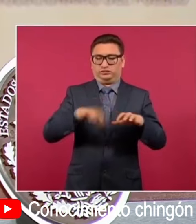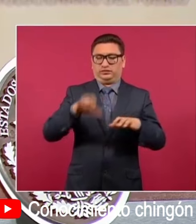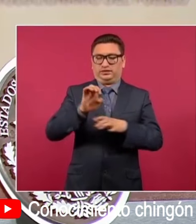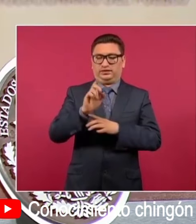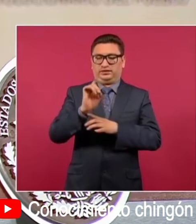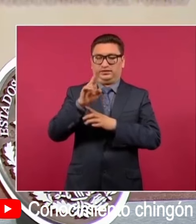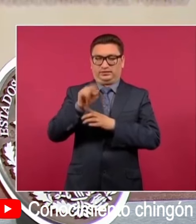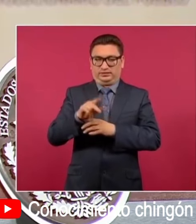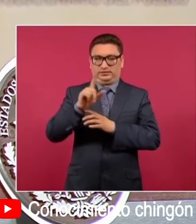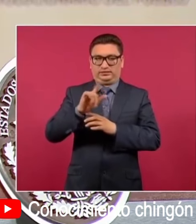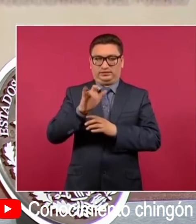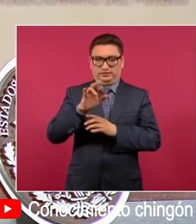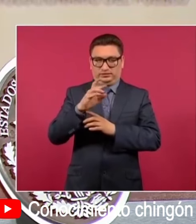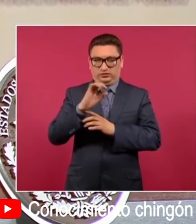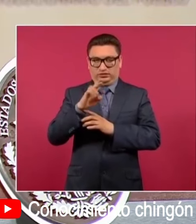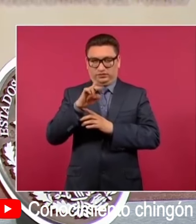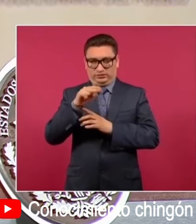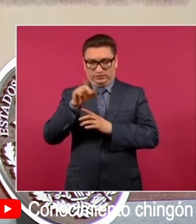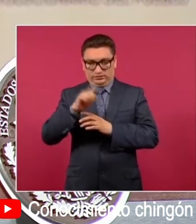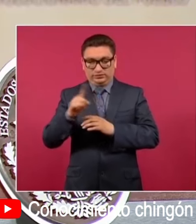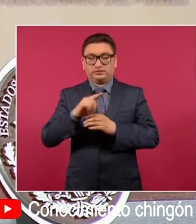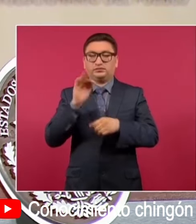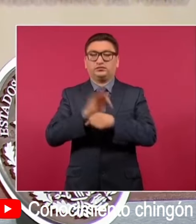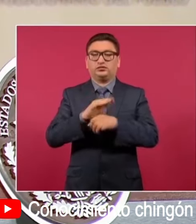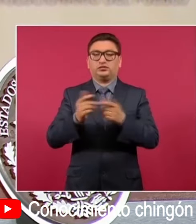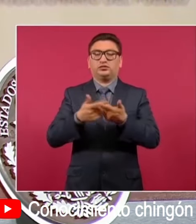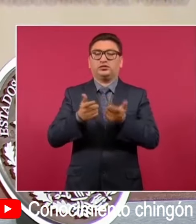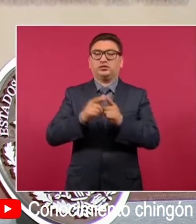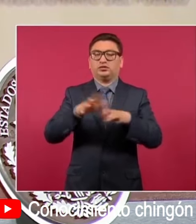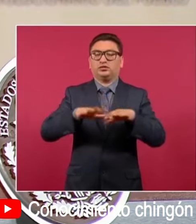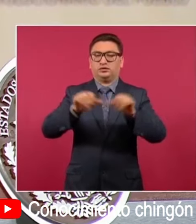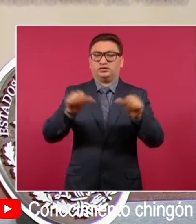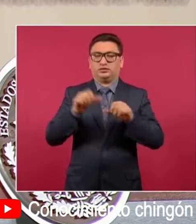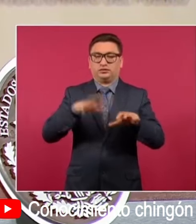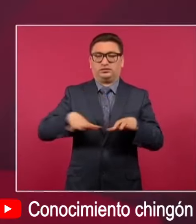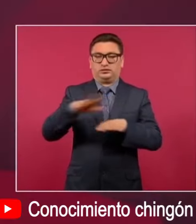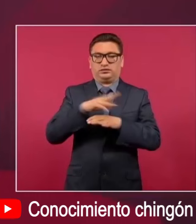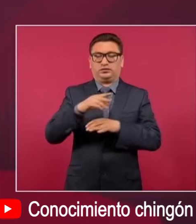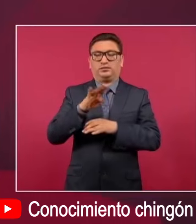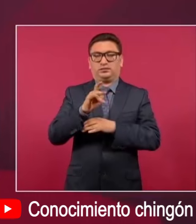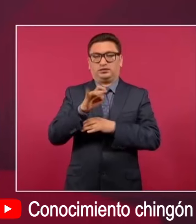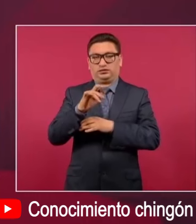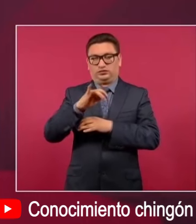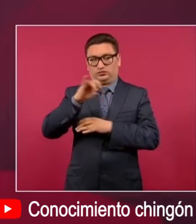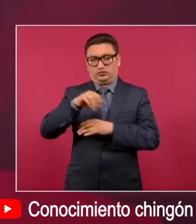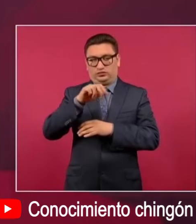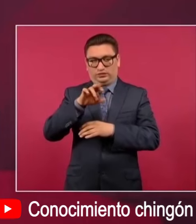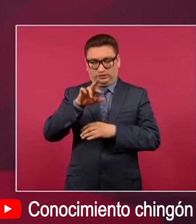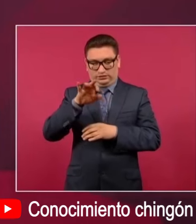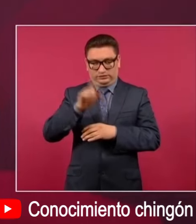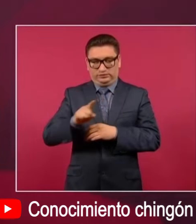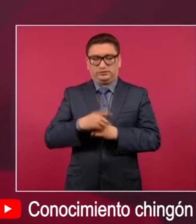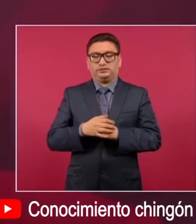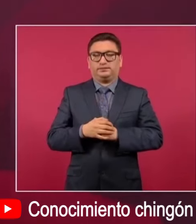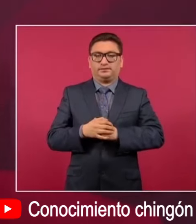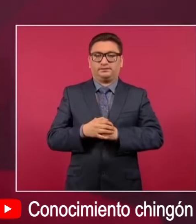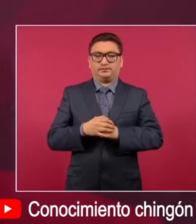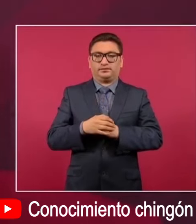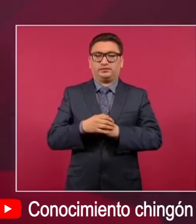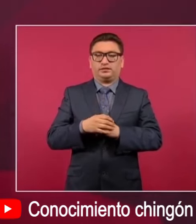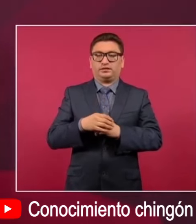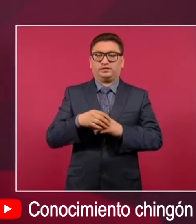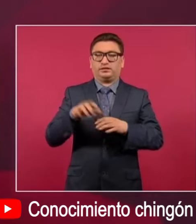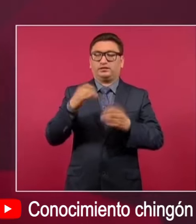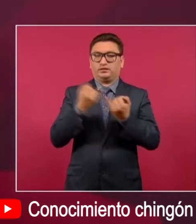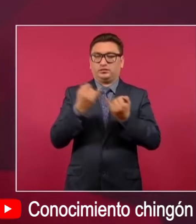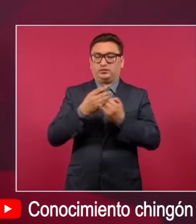Edén en Lázaro Cárdenas, el Área Natural Protegida Zona de Conservación en Benito Juárez y Las Gatas